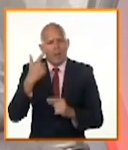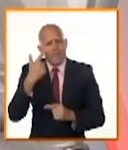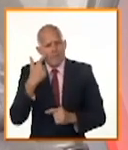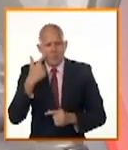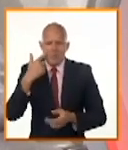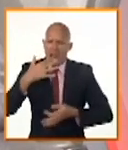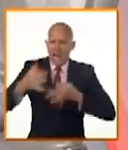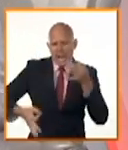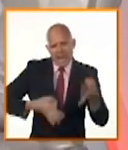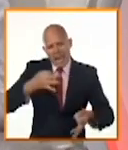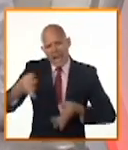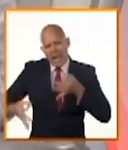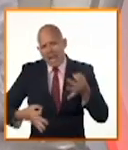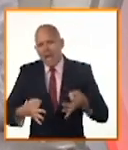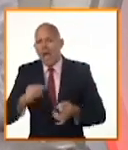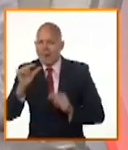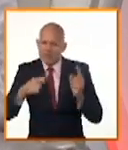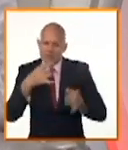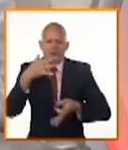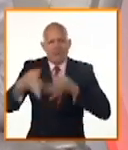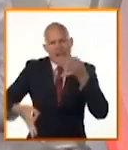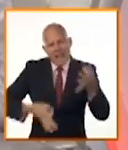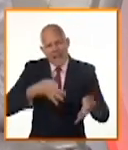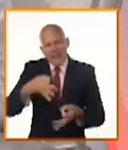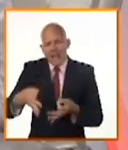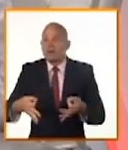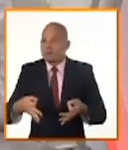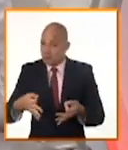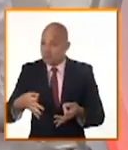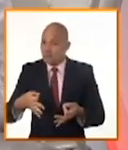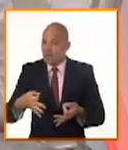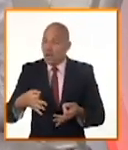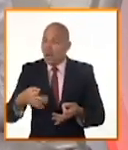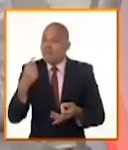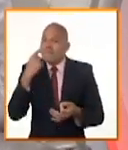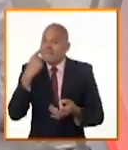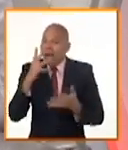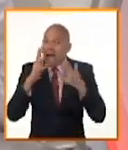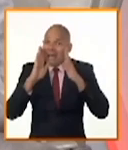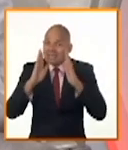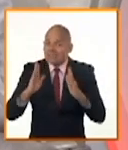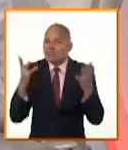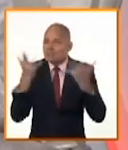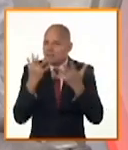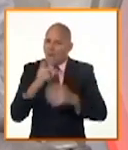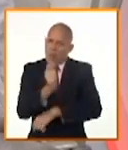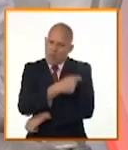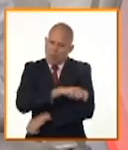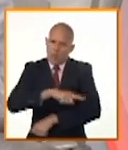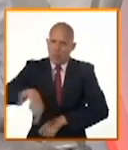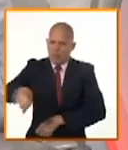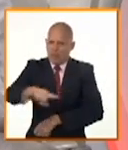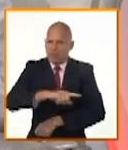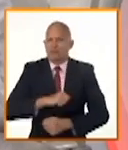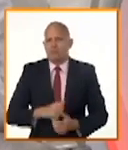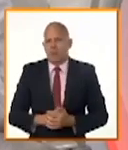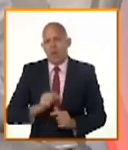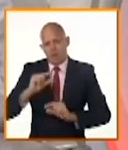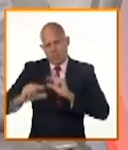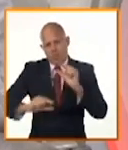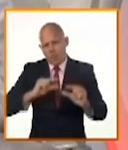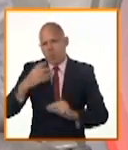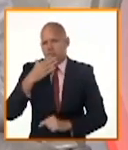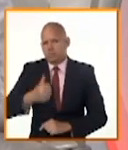con y para el pueblo el pueblo es quien madrazarnos el camino del avance nos va a exigir también ser mejores nosotros